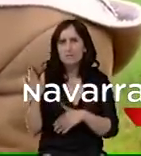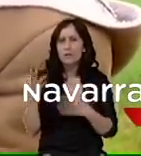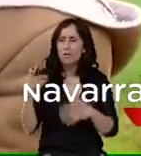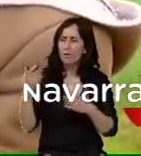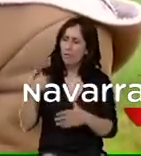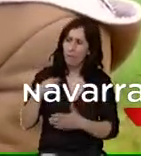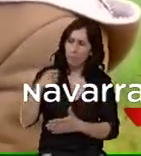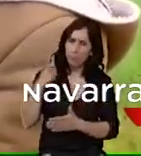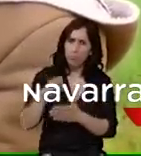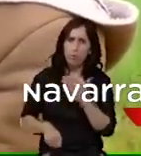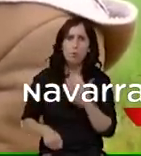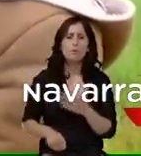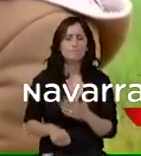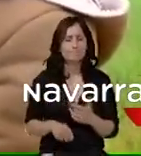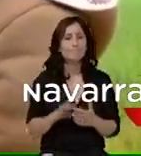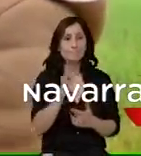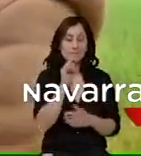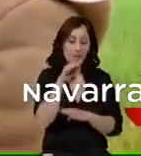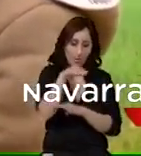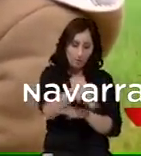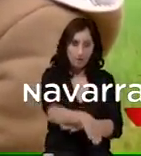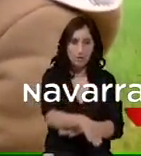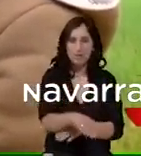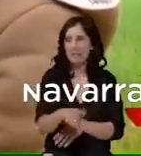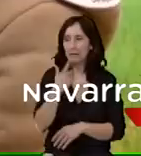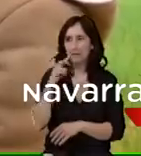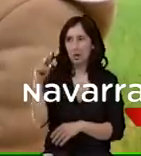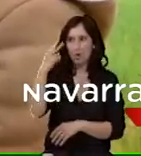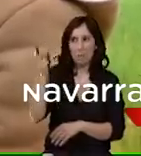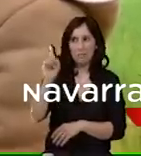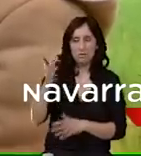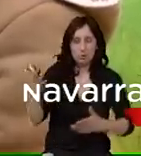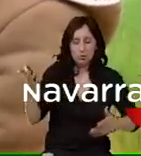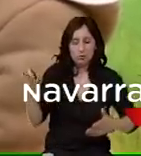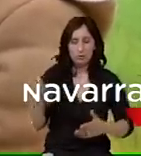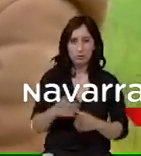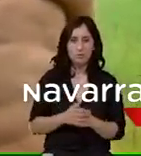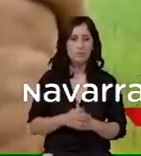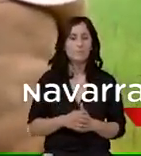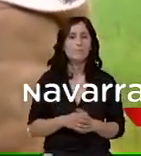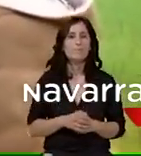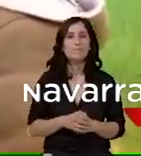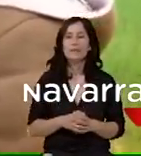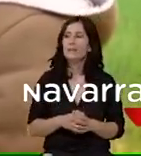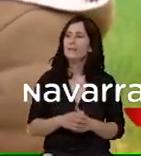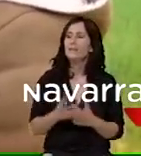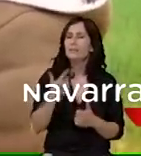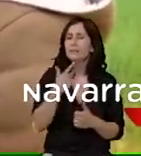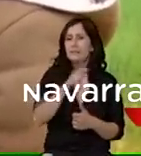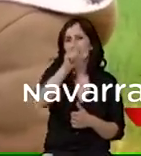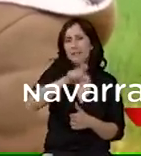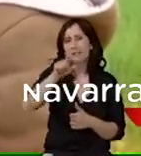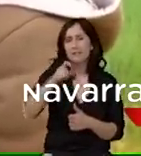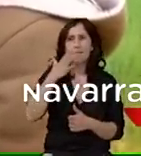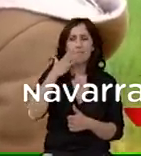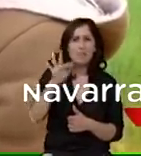Te he machacado si vamos cuesta abajo. Vaya, que eso no se ha visto. Tú di que sí, que cuando llegan aquí los